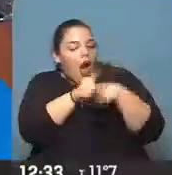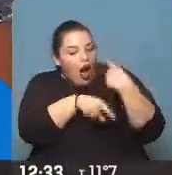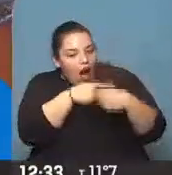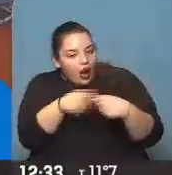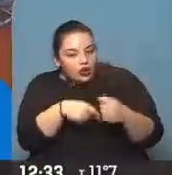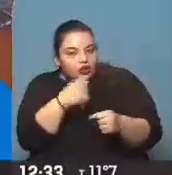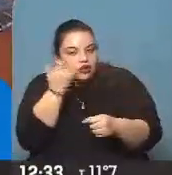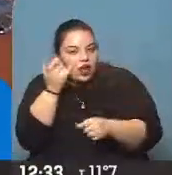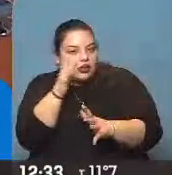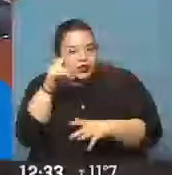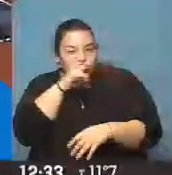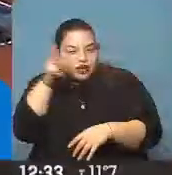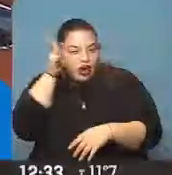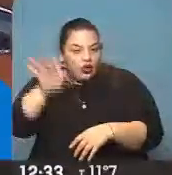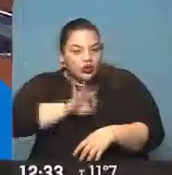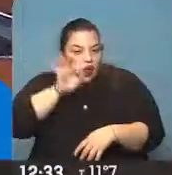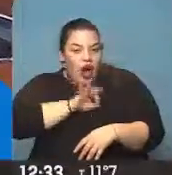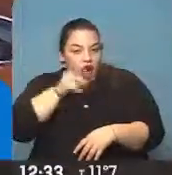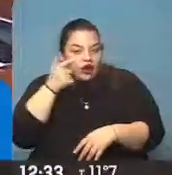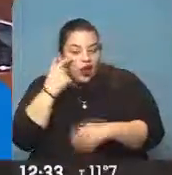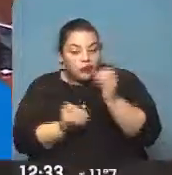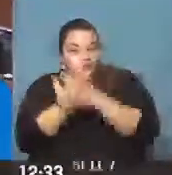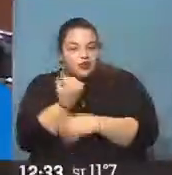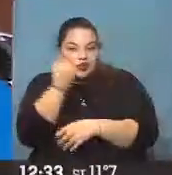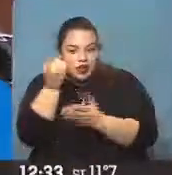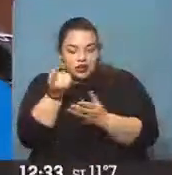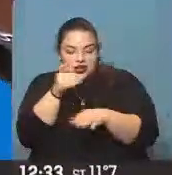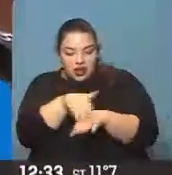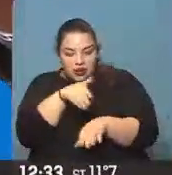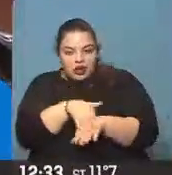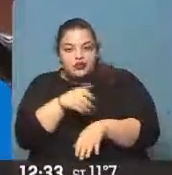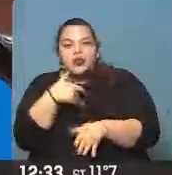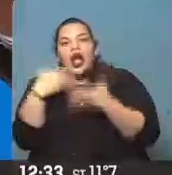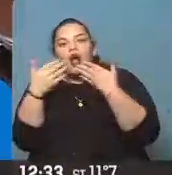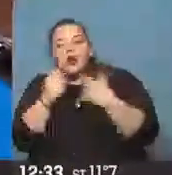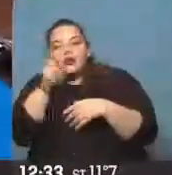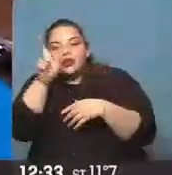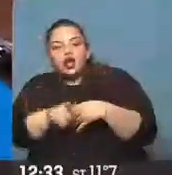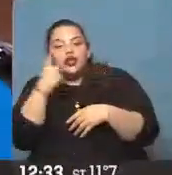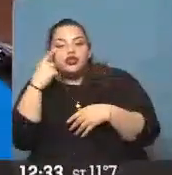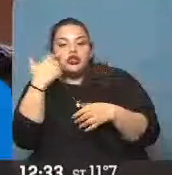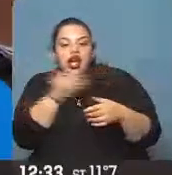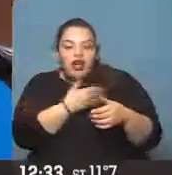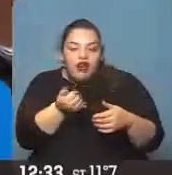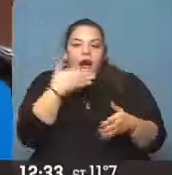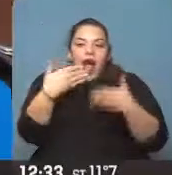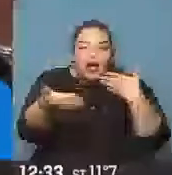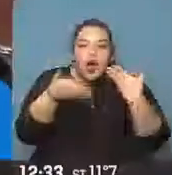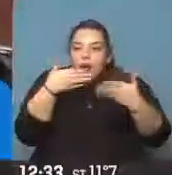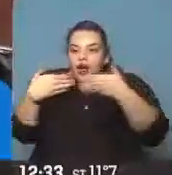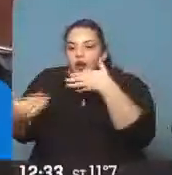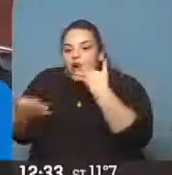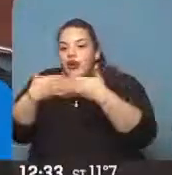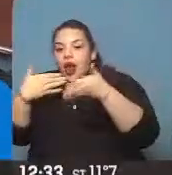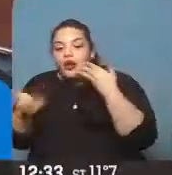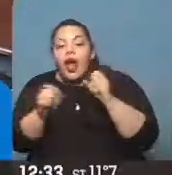hace 178 años que dejarme el primer zapato y bueno hablando con una persona que conocí anav hasta que hablé con otro y ahí fui hablando con uno con otro